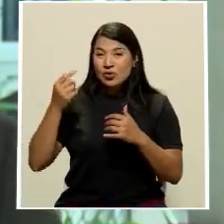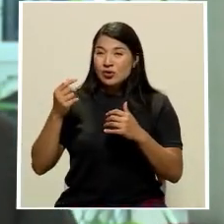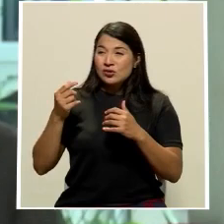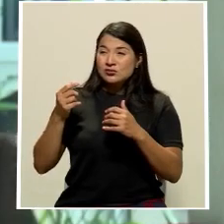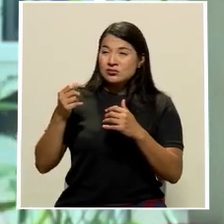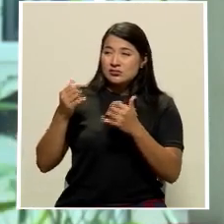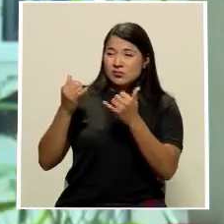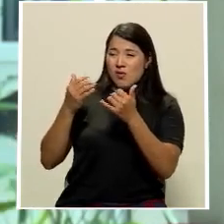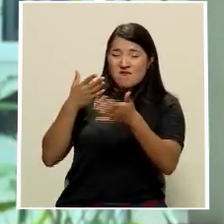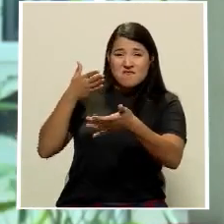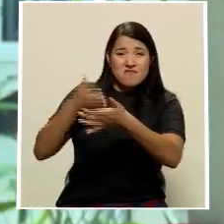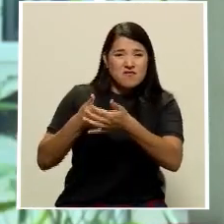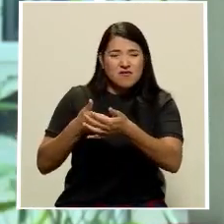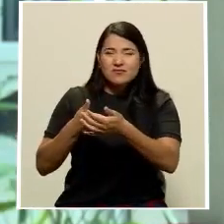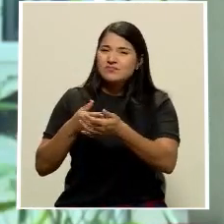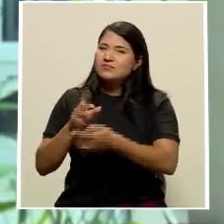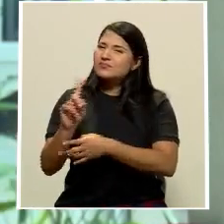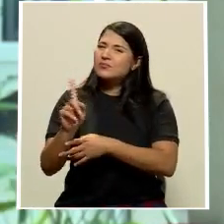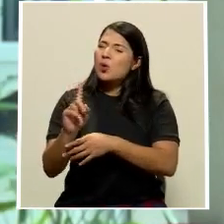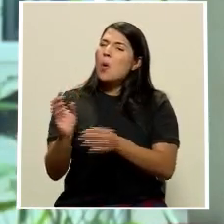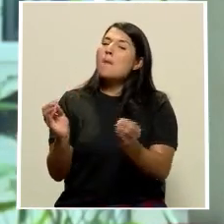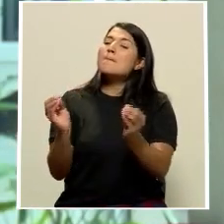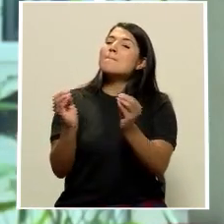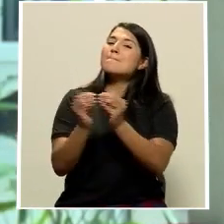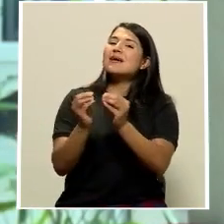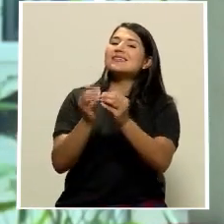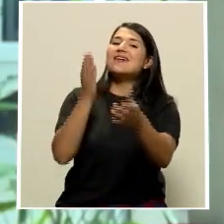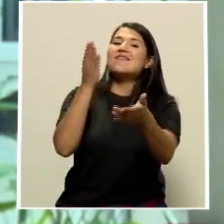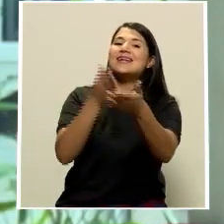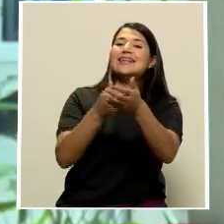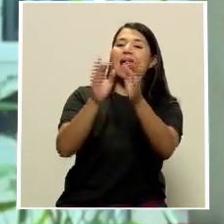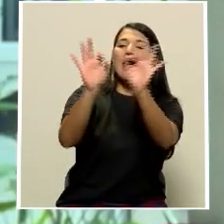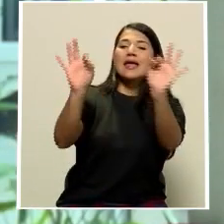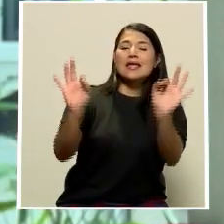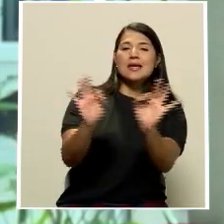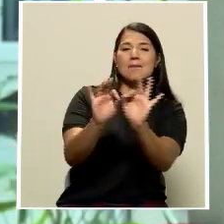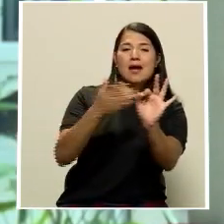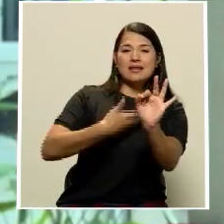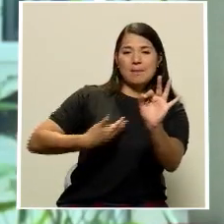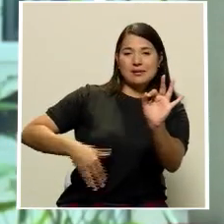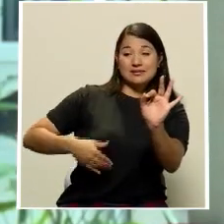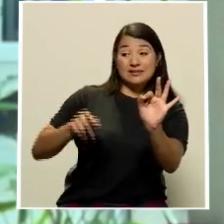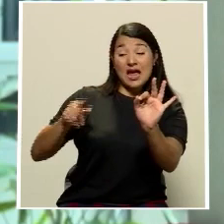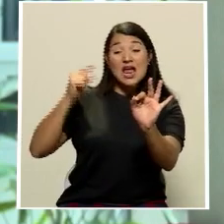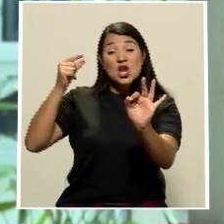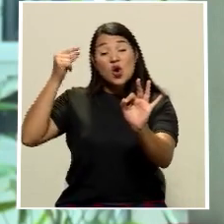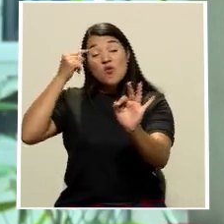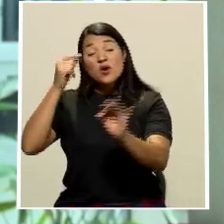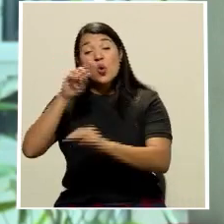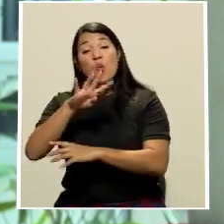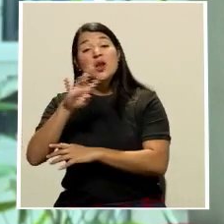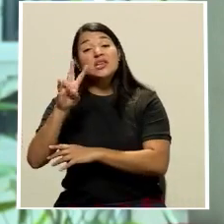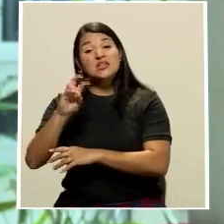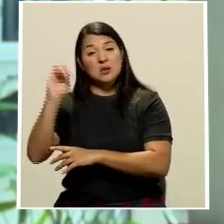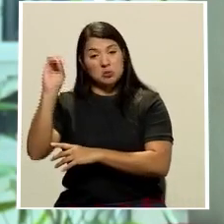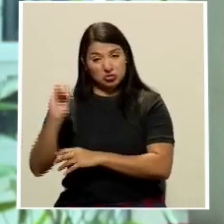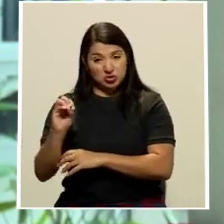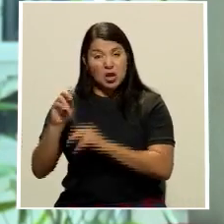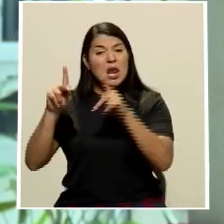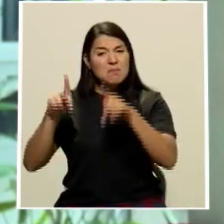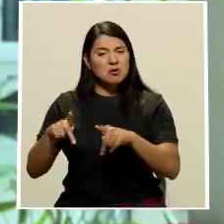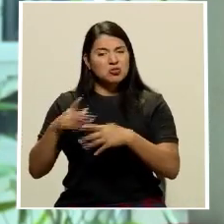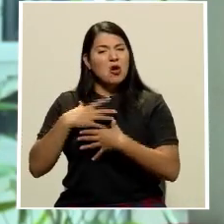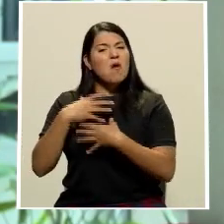está con una visión positiva de un 46%, que es bastante alto en el sentido que la gente tiene confianza que va a poder